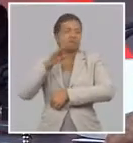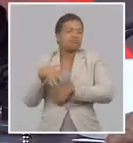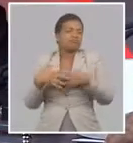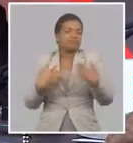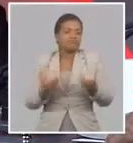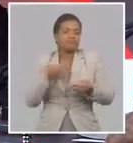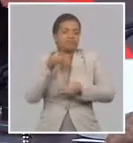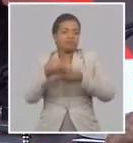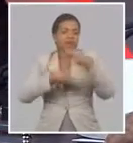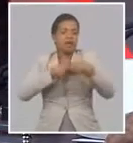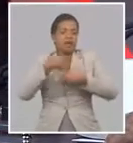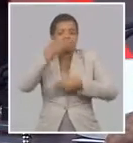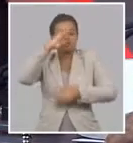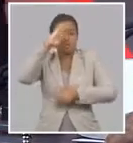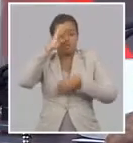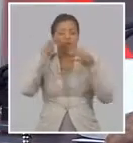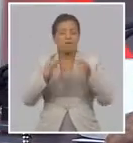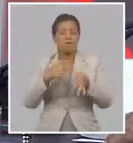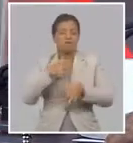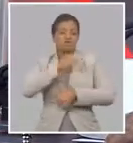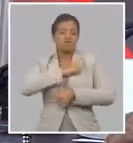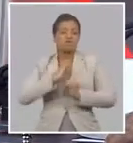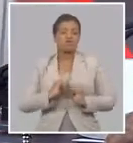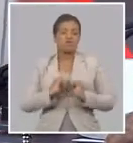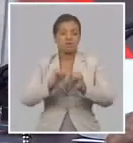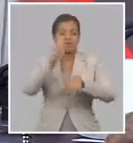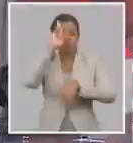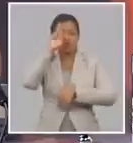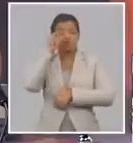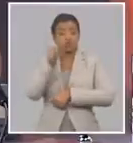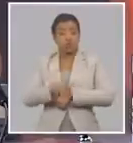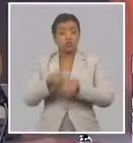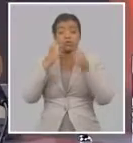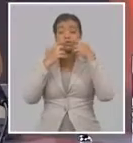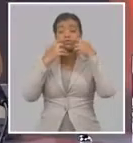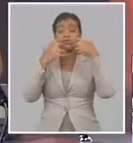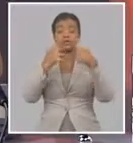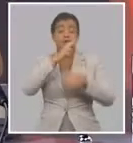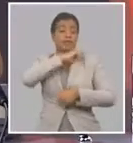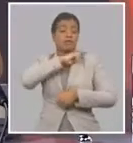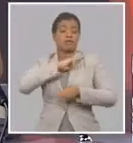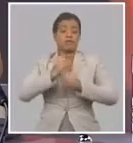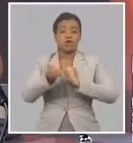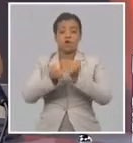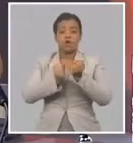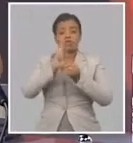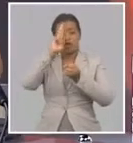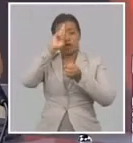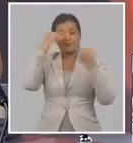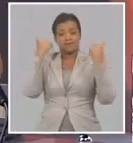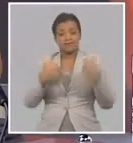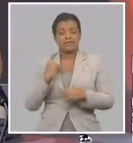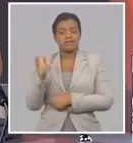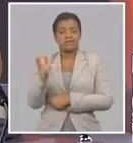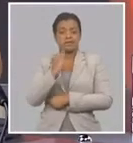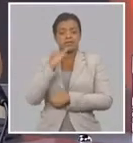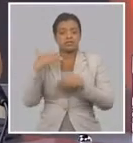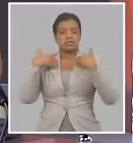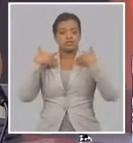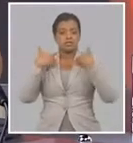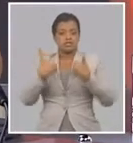e protocolos sanitarios sobre eso quisiera que nos informará ahora el doctor carmelo trujillo machado jefe de control sanitario internacional de la dirección de epidemiología